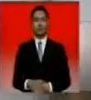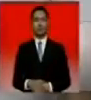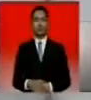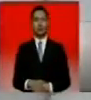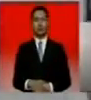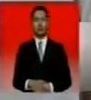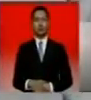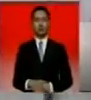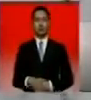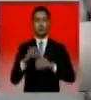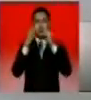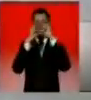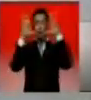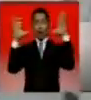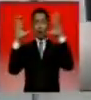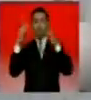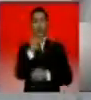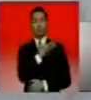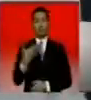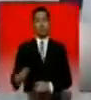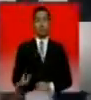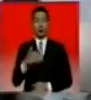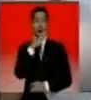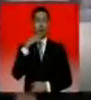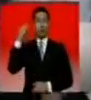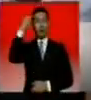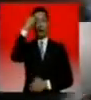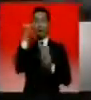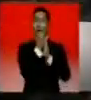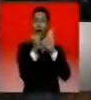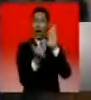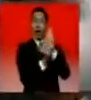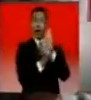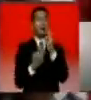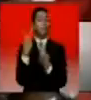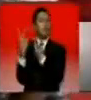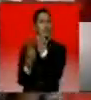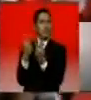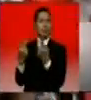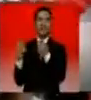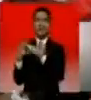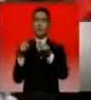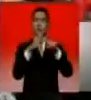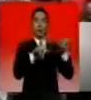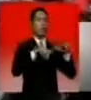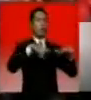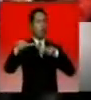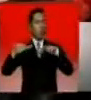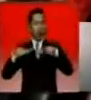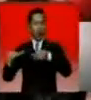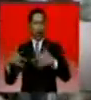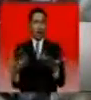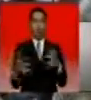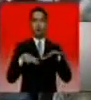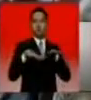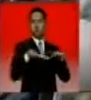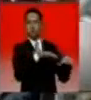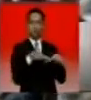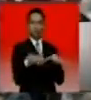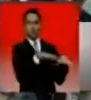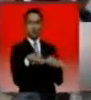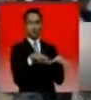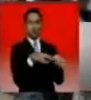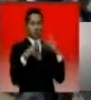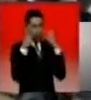En horas de la mañana, el señor presidente Rafael Correa tenía previsto una agenda de visitas a diferentes sitios donde se había producido afectaciones por causa